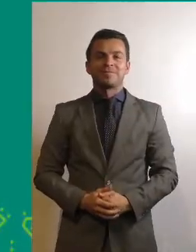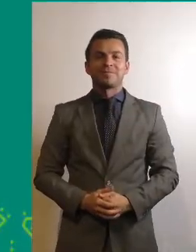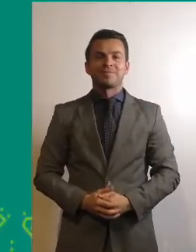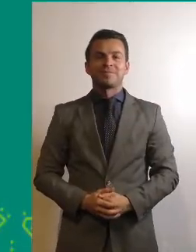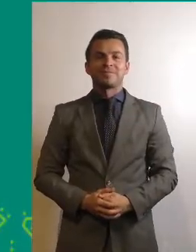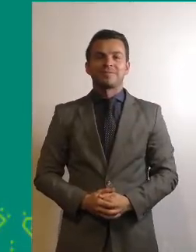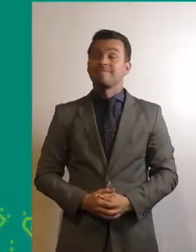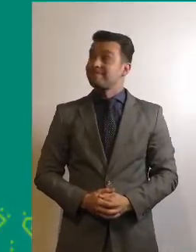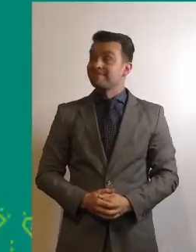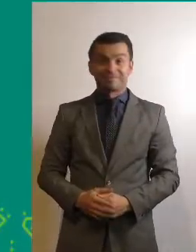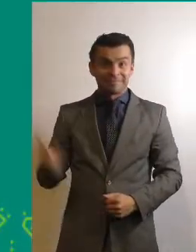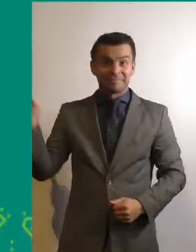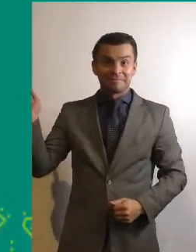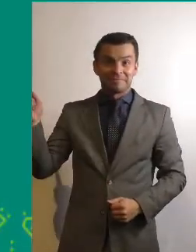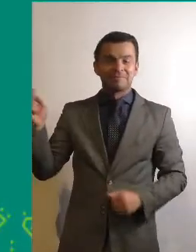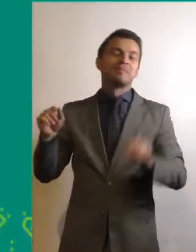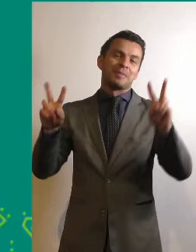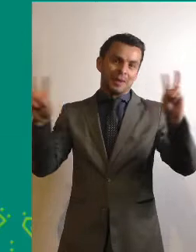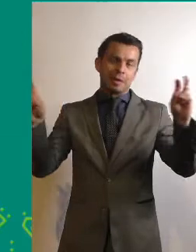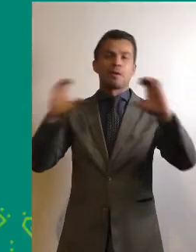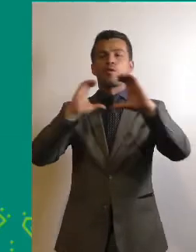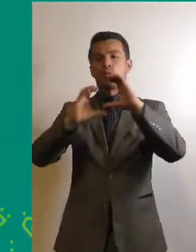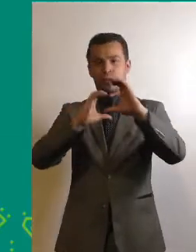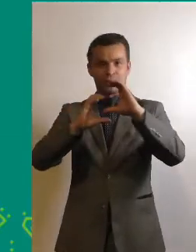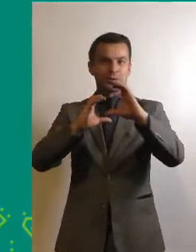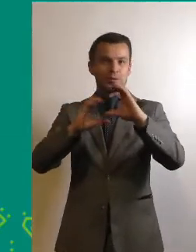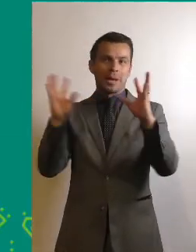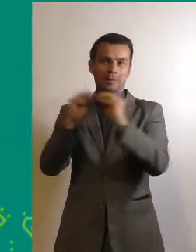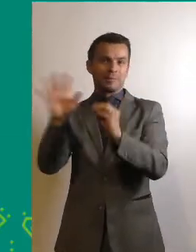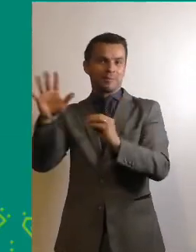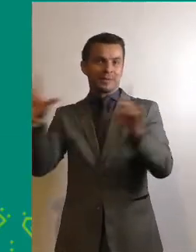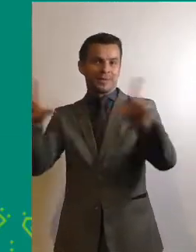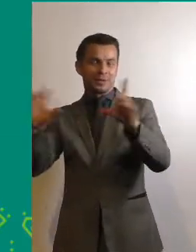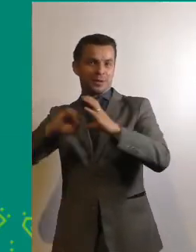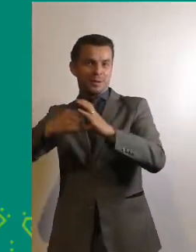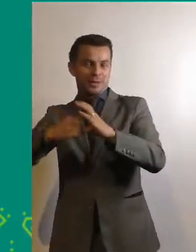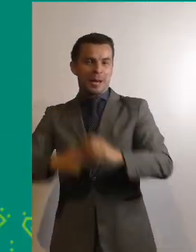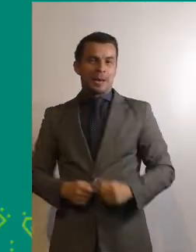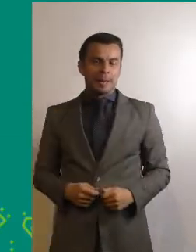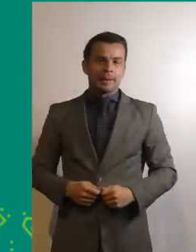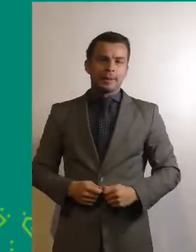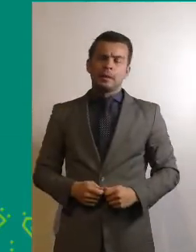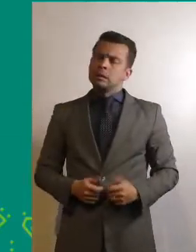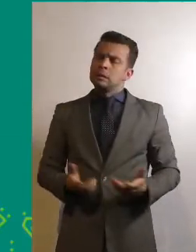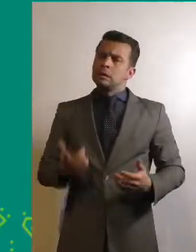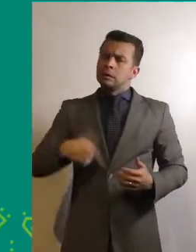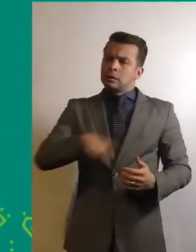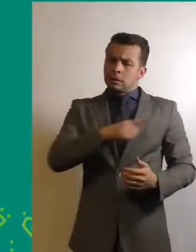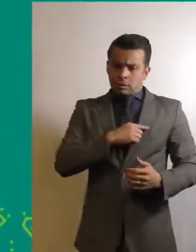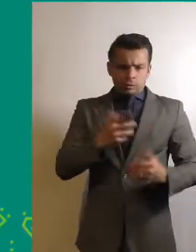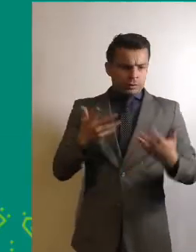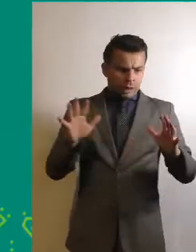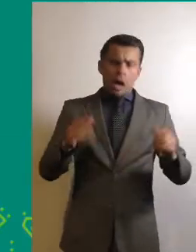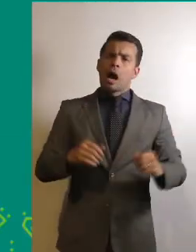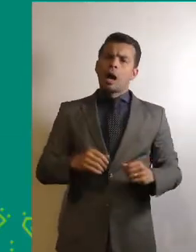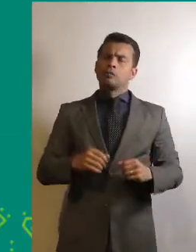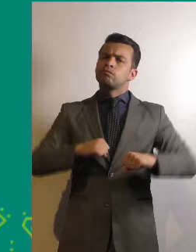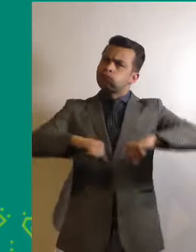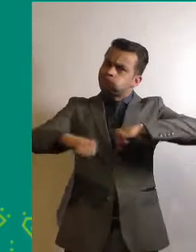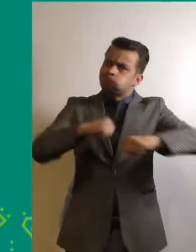Esto en temas de comunicaciones, en donde hemos logrado tener